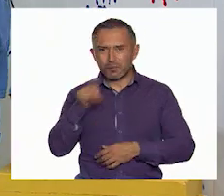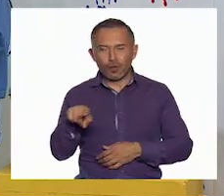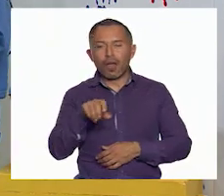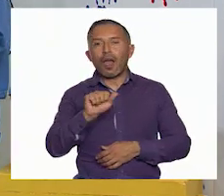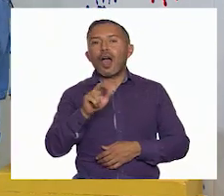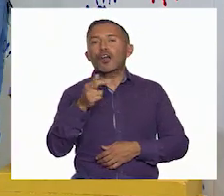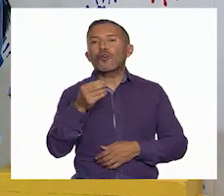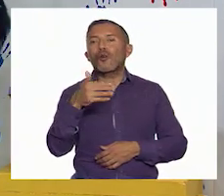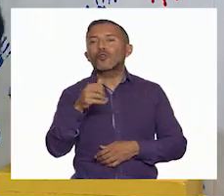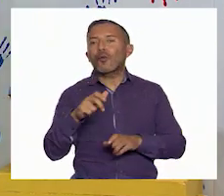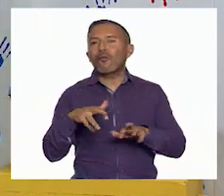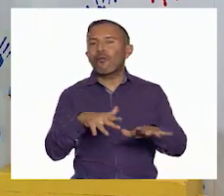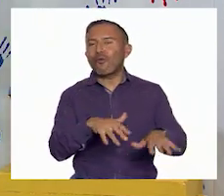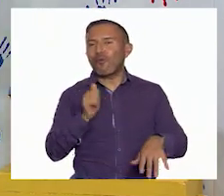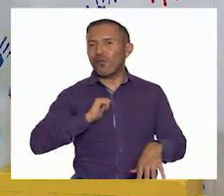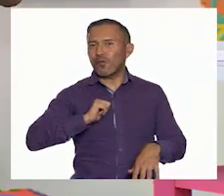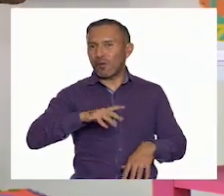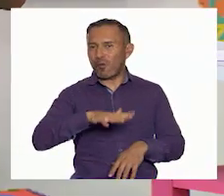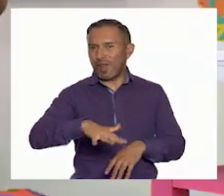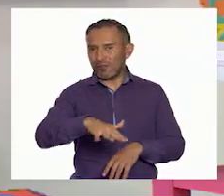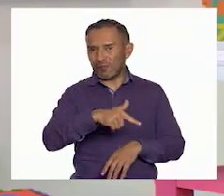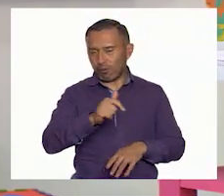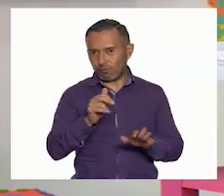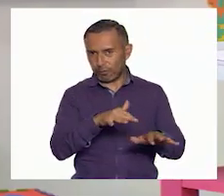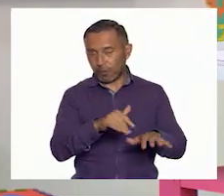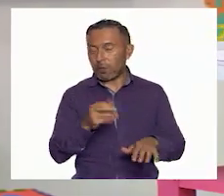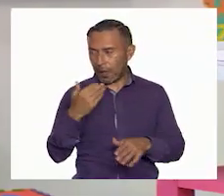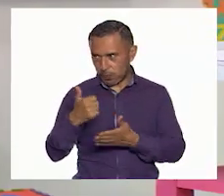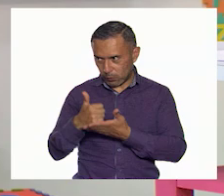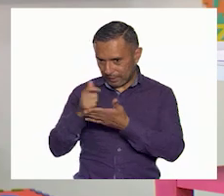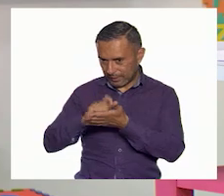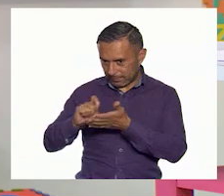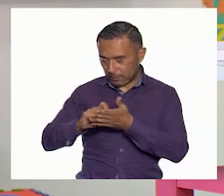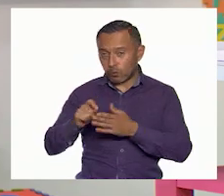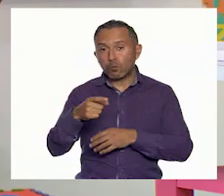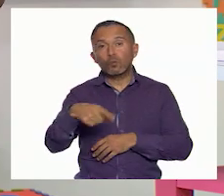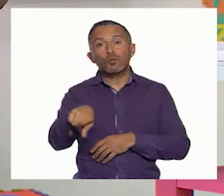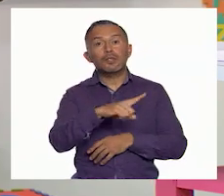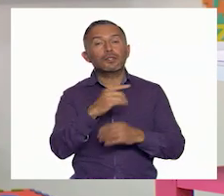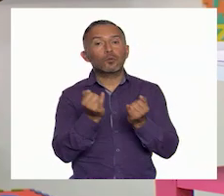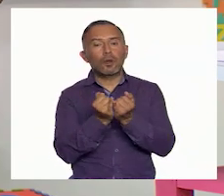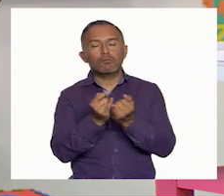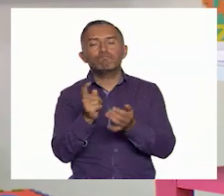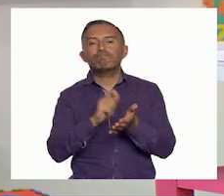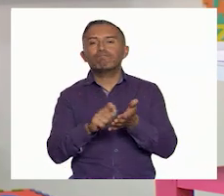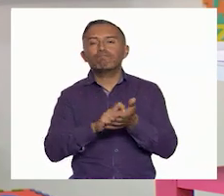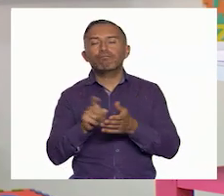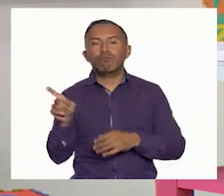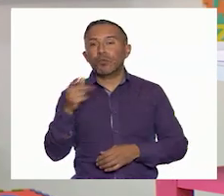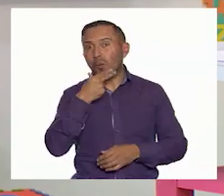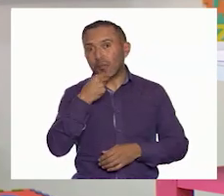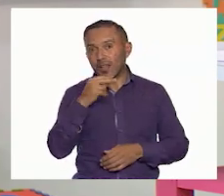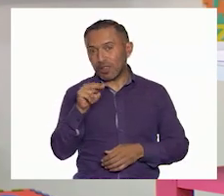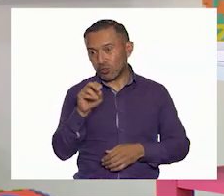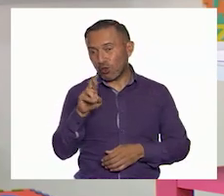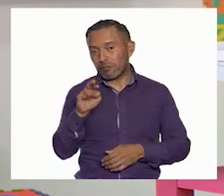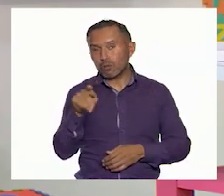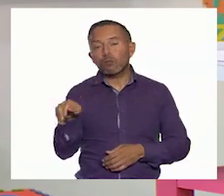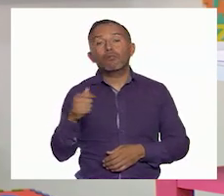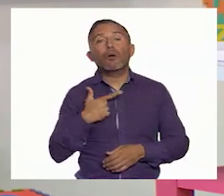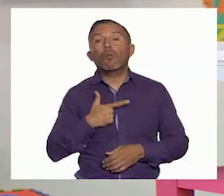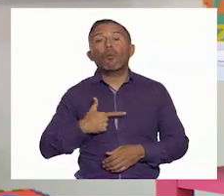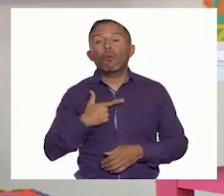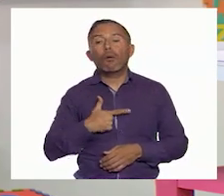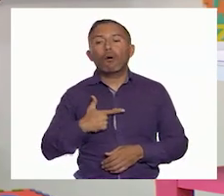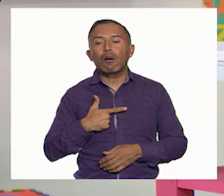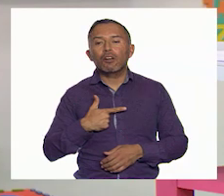su pueblo. Muy bien, entonces me ayudas a escribirlo y ustedes en casa también escriban que al señor Norberto le gustaba,